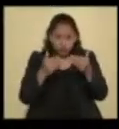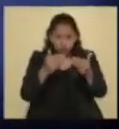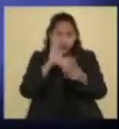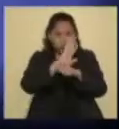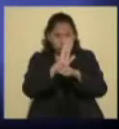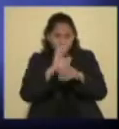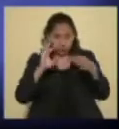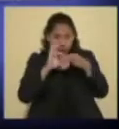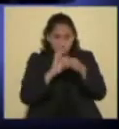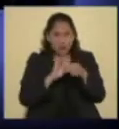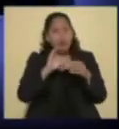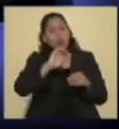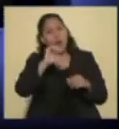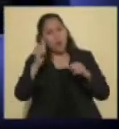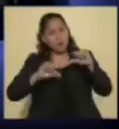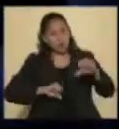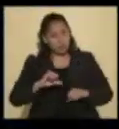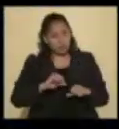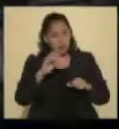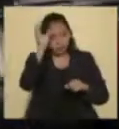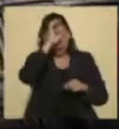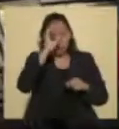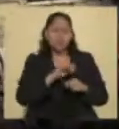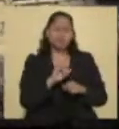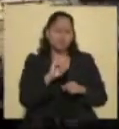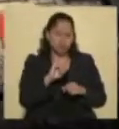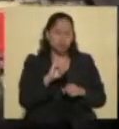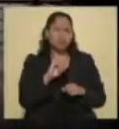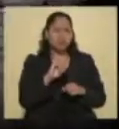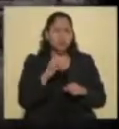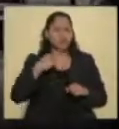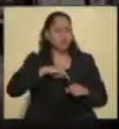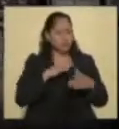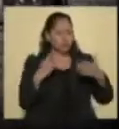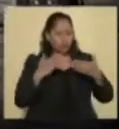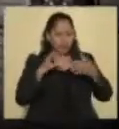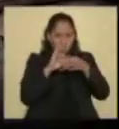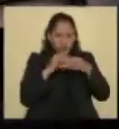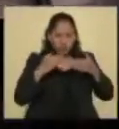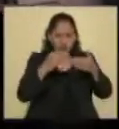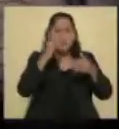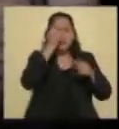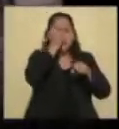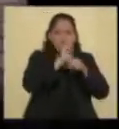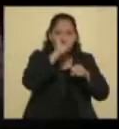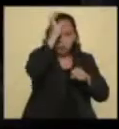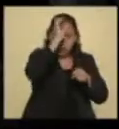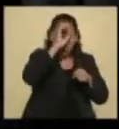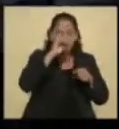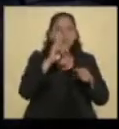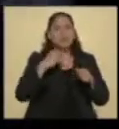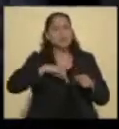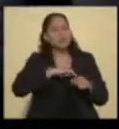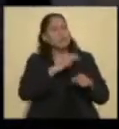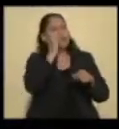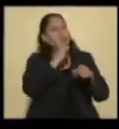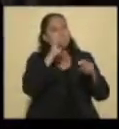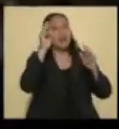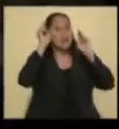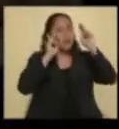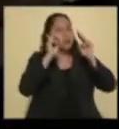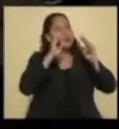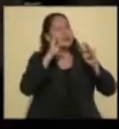cine o con otras actividades culturales? Sí, estamos muy de la mano con la Secretaría de Cultura, promoviendo mucho los museos.